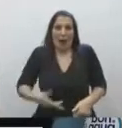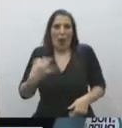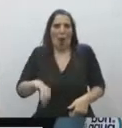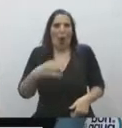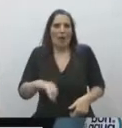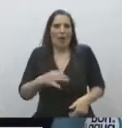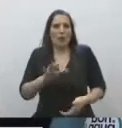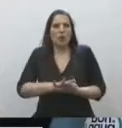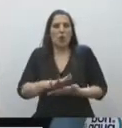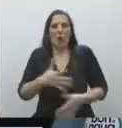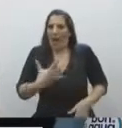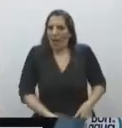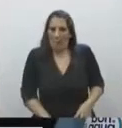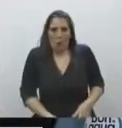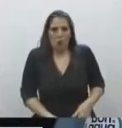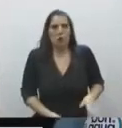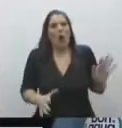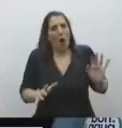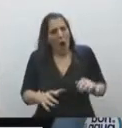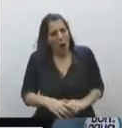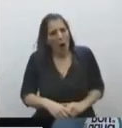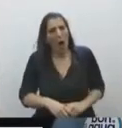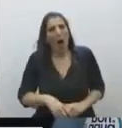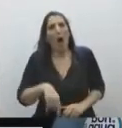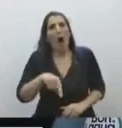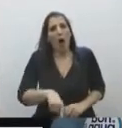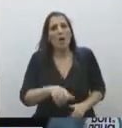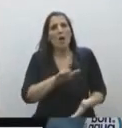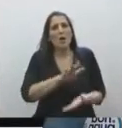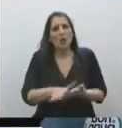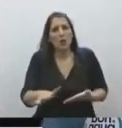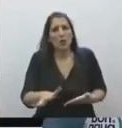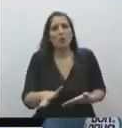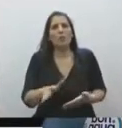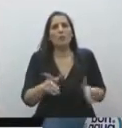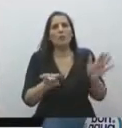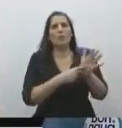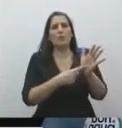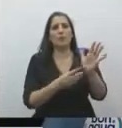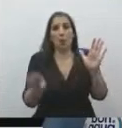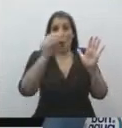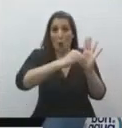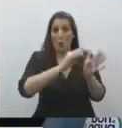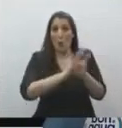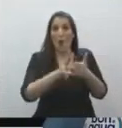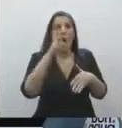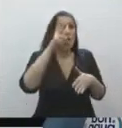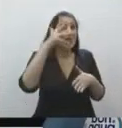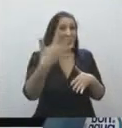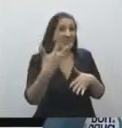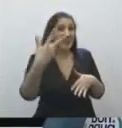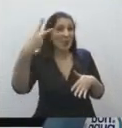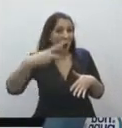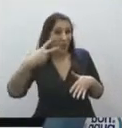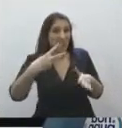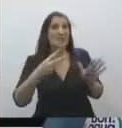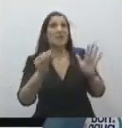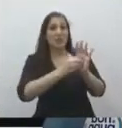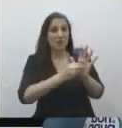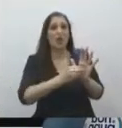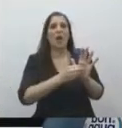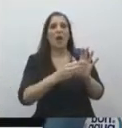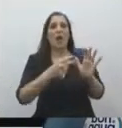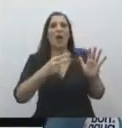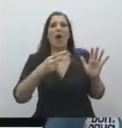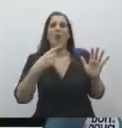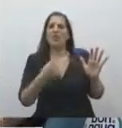¿eh? No, por favor, un placer. Bueno, me gustaría que a modo de introducción nos dieras tu visión de cómo ves la